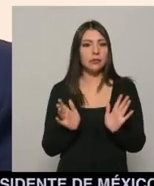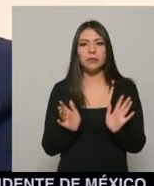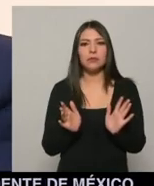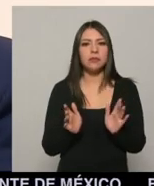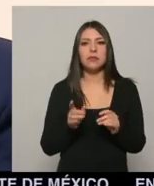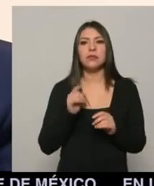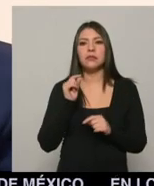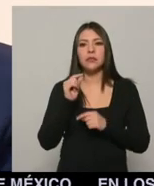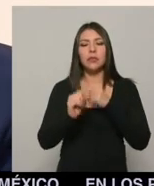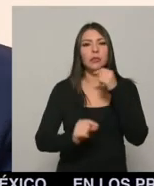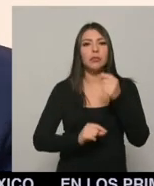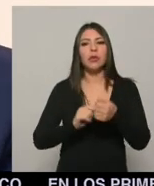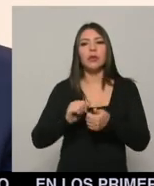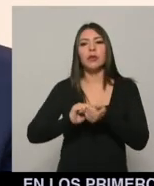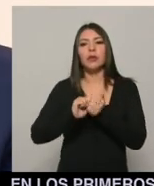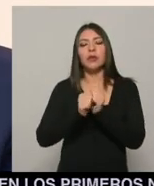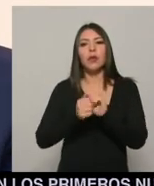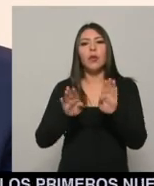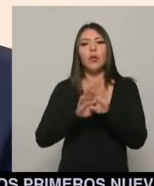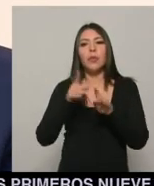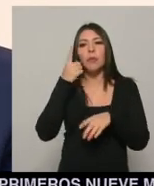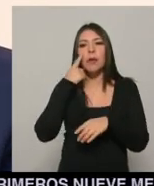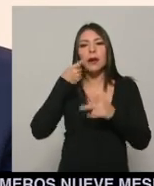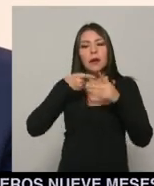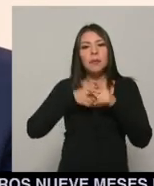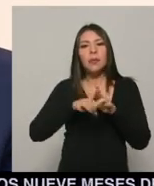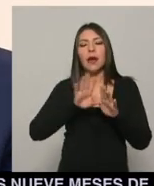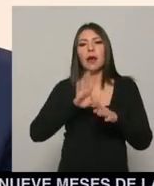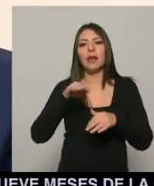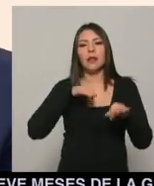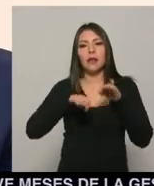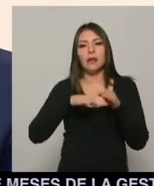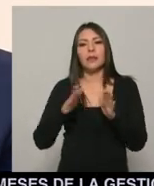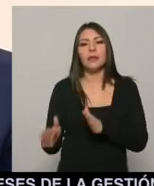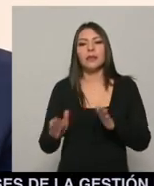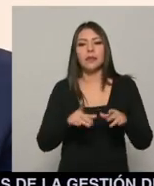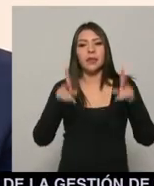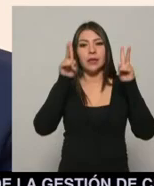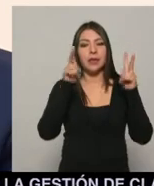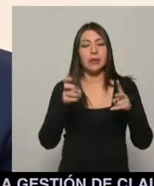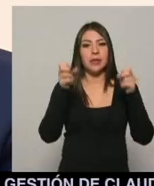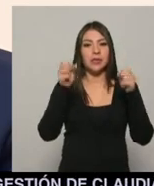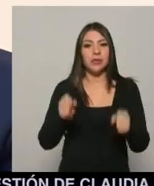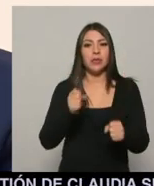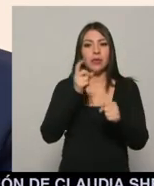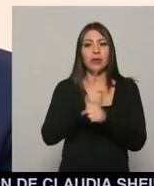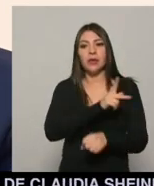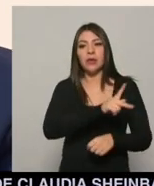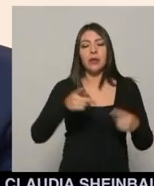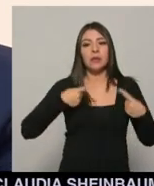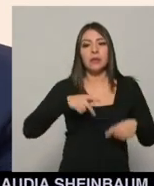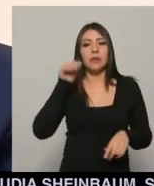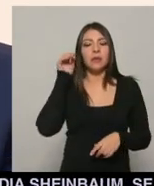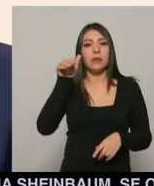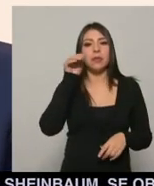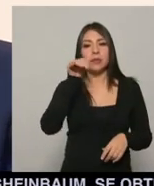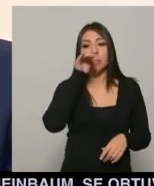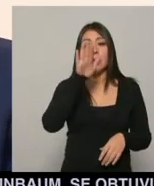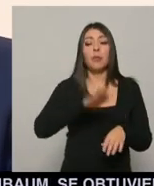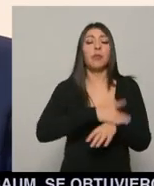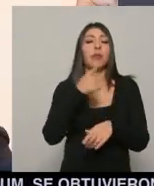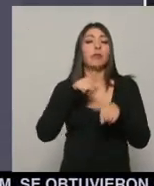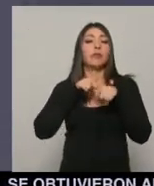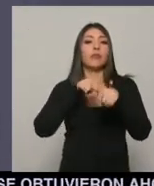bases para despegar. Y en el tema de seguridad, que es el principal problema que reclaman todos los mexicanos, porque 12